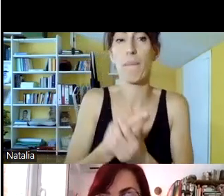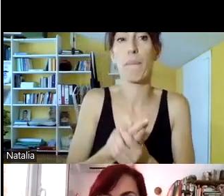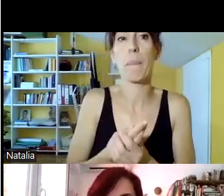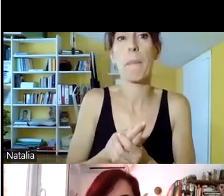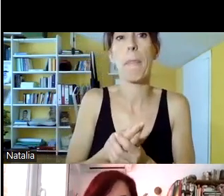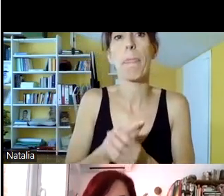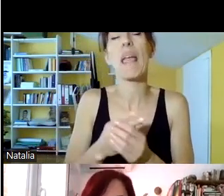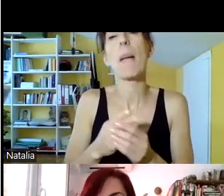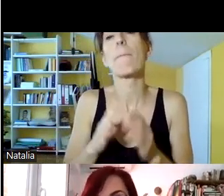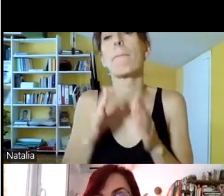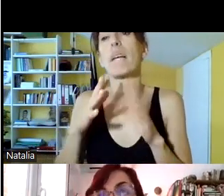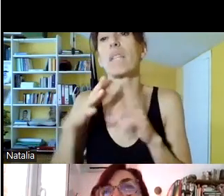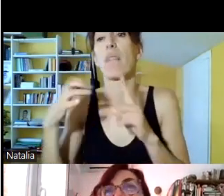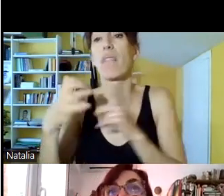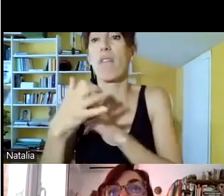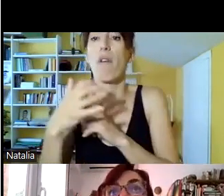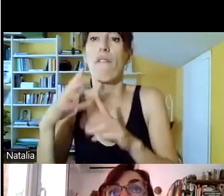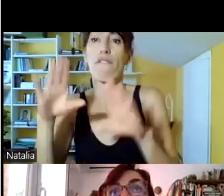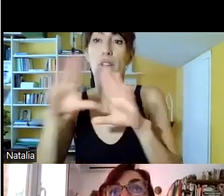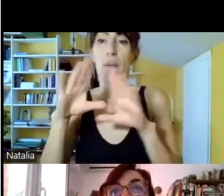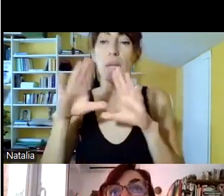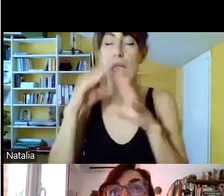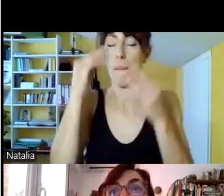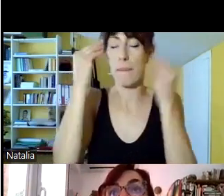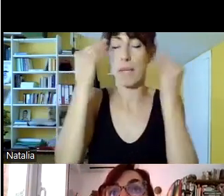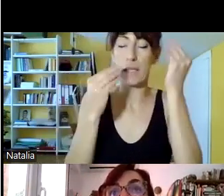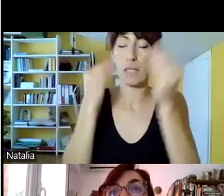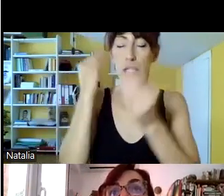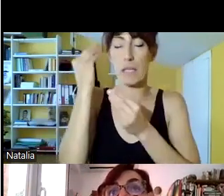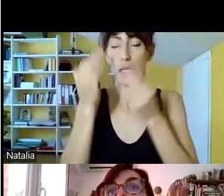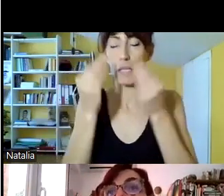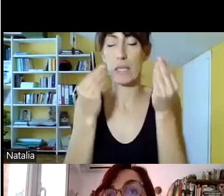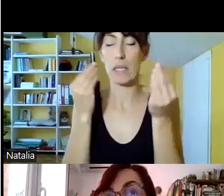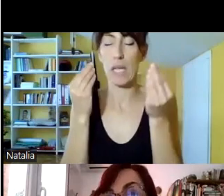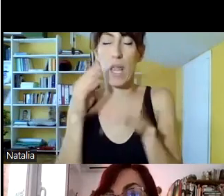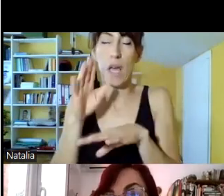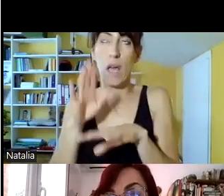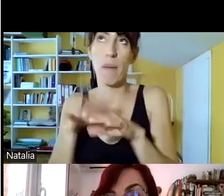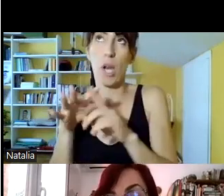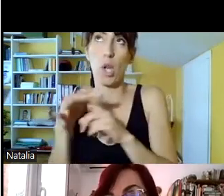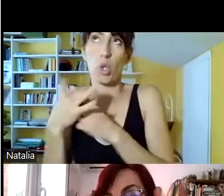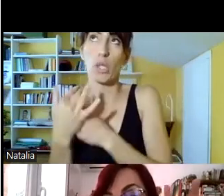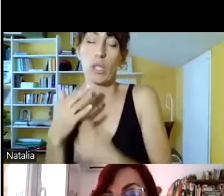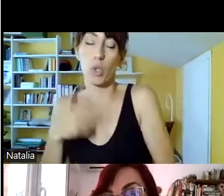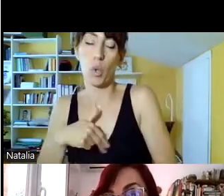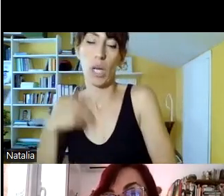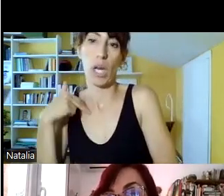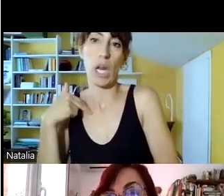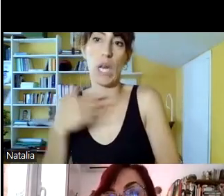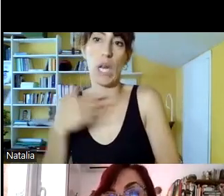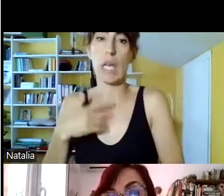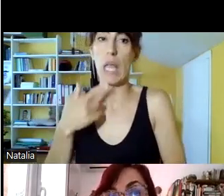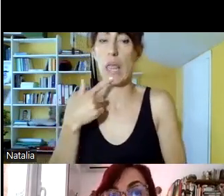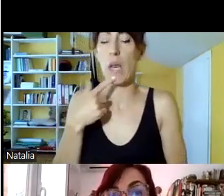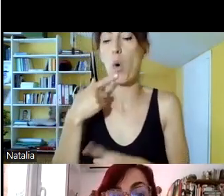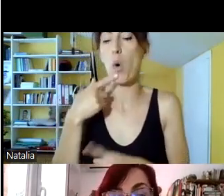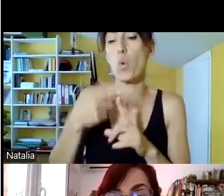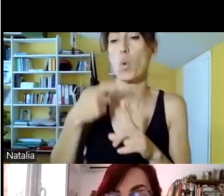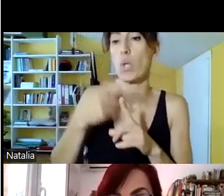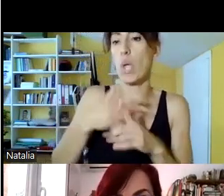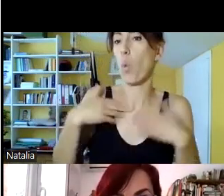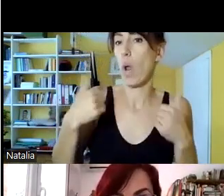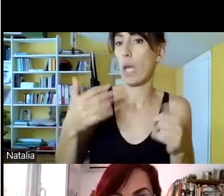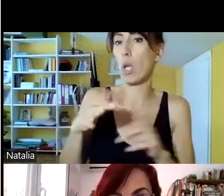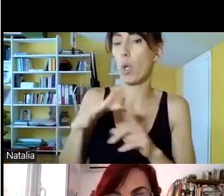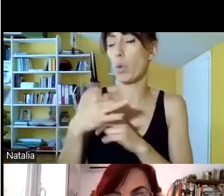que está deliberadamente pensada para un contexto generalista, ¿no? O sea, que se puede usar en cualquier contexto, pero que está pensada para